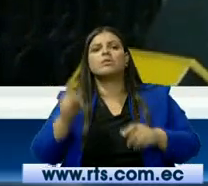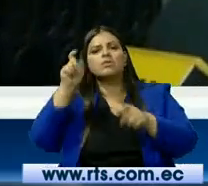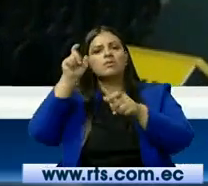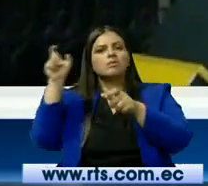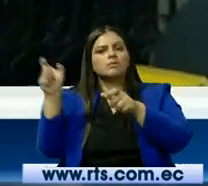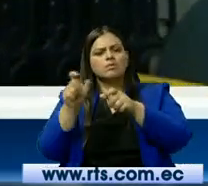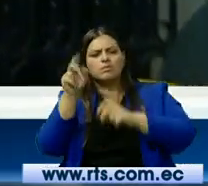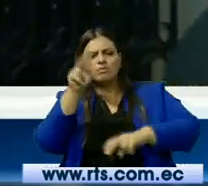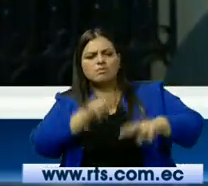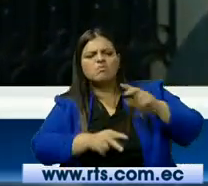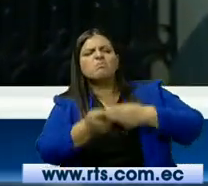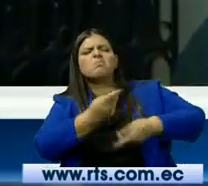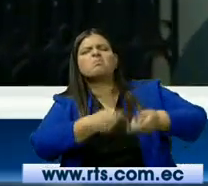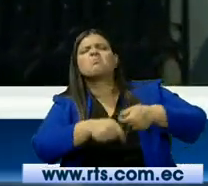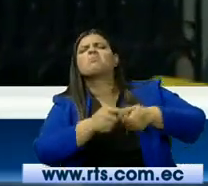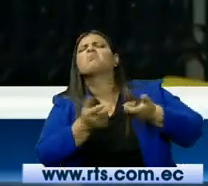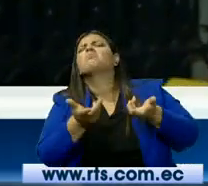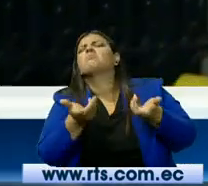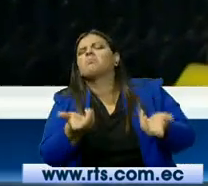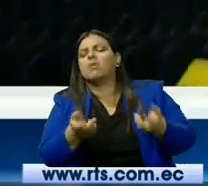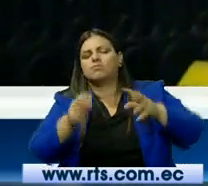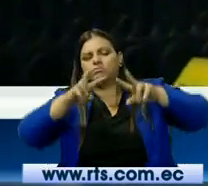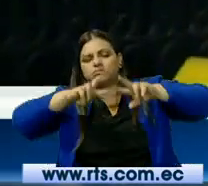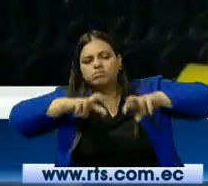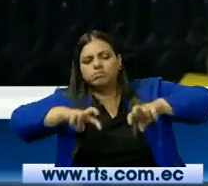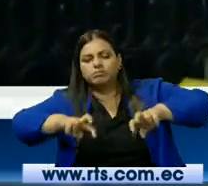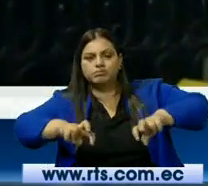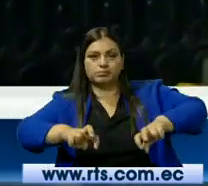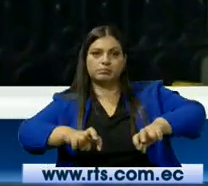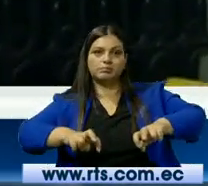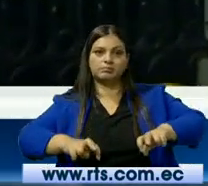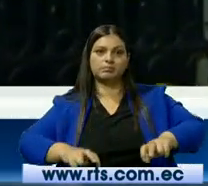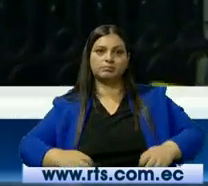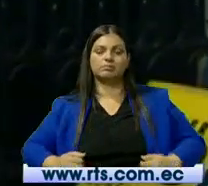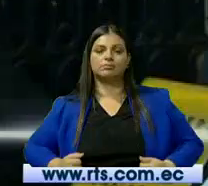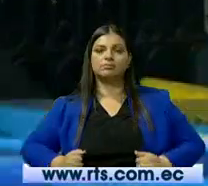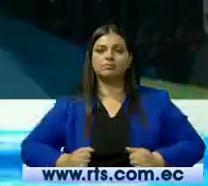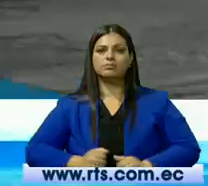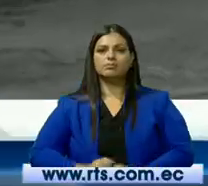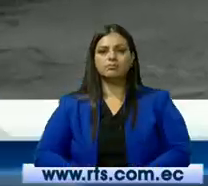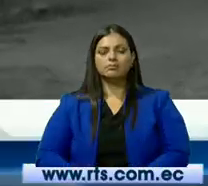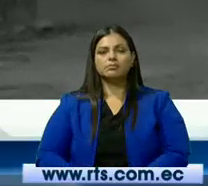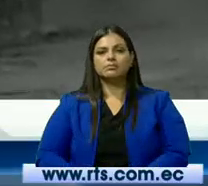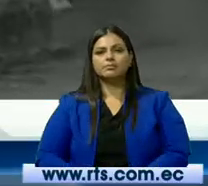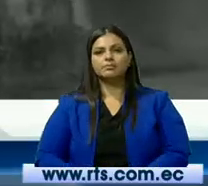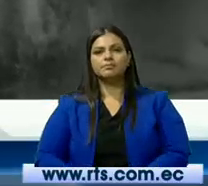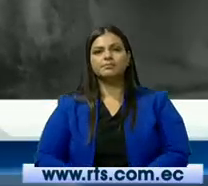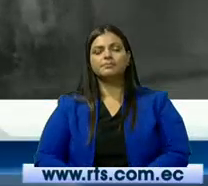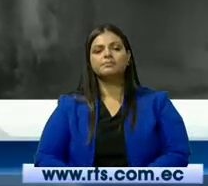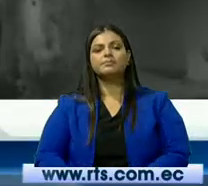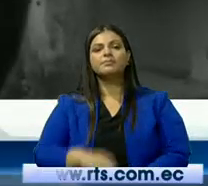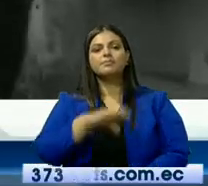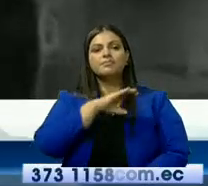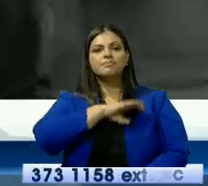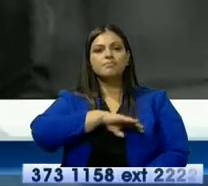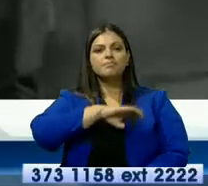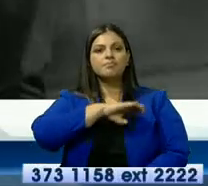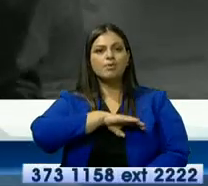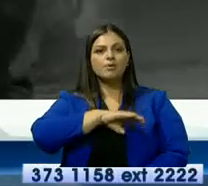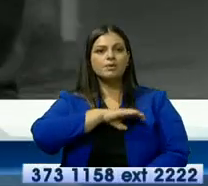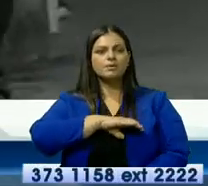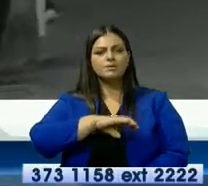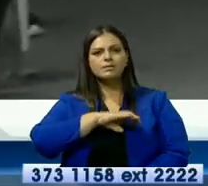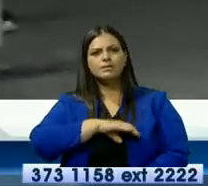verificando qué tipo de actividades comerciales están realizando estos dos ciudadanos de nacionalidad colombiana. Uniformados de la policía de criminalística